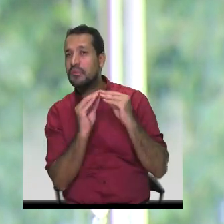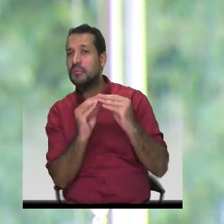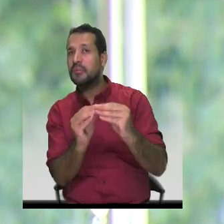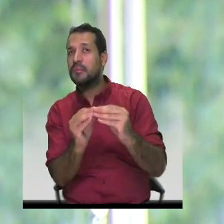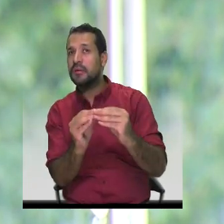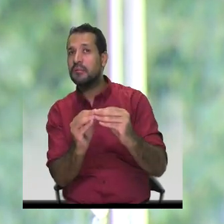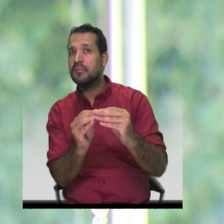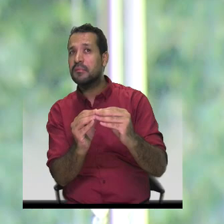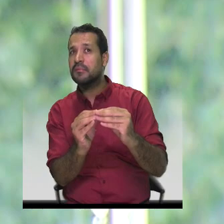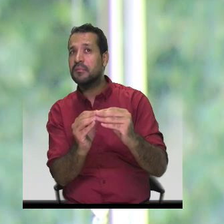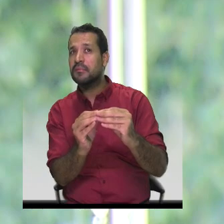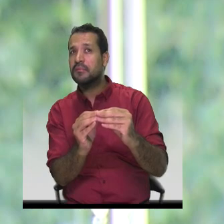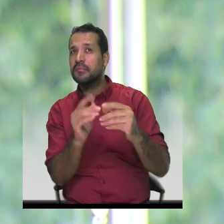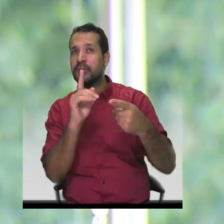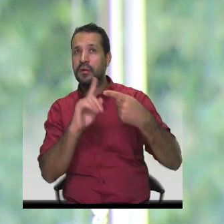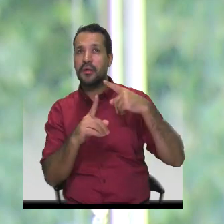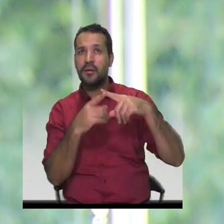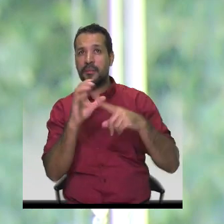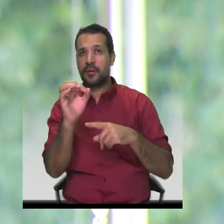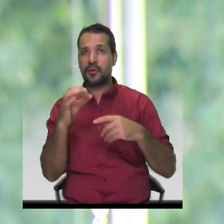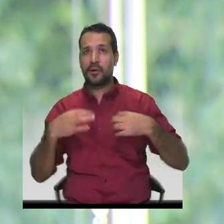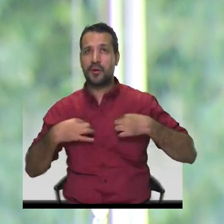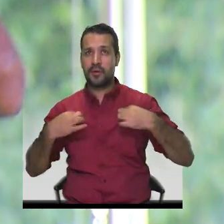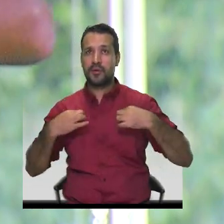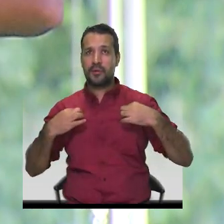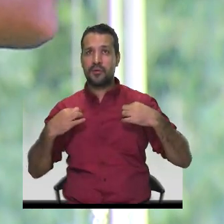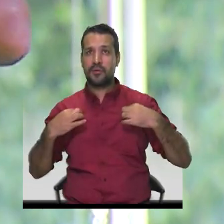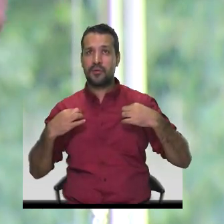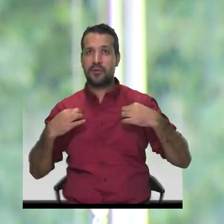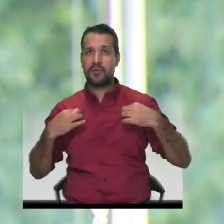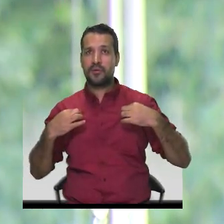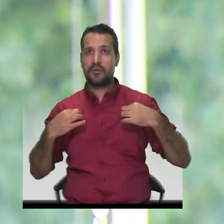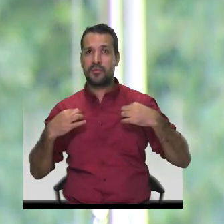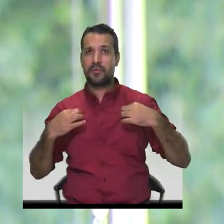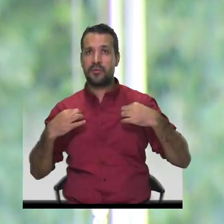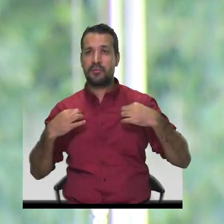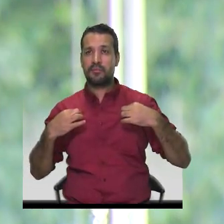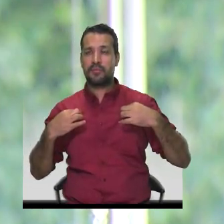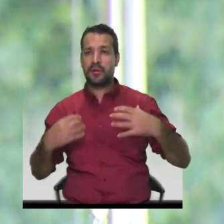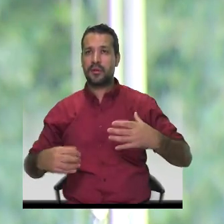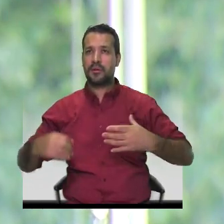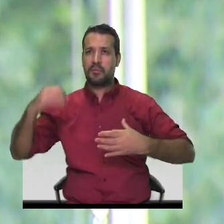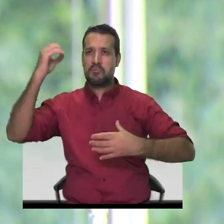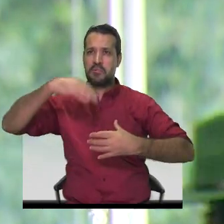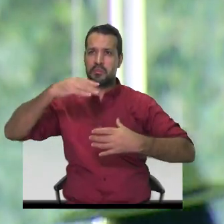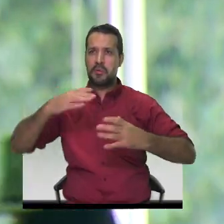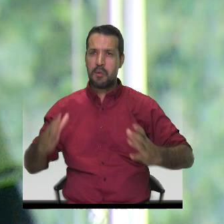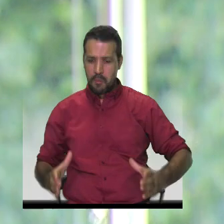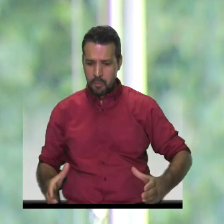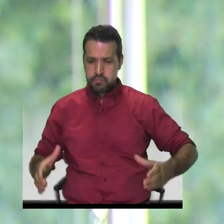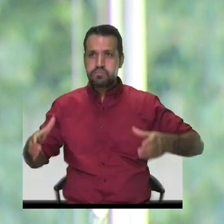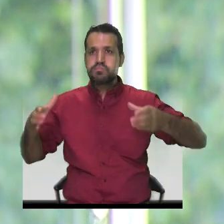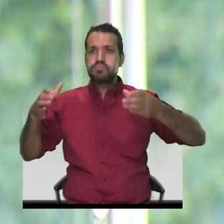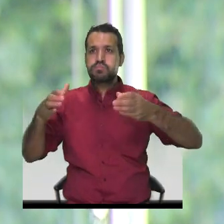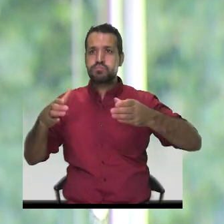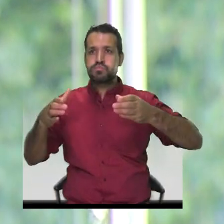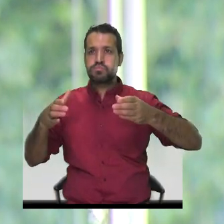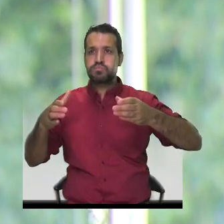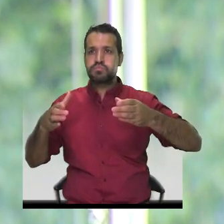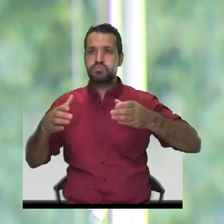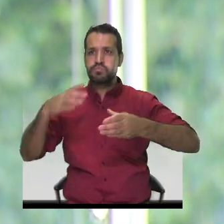sé. Tengo un amigo que utiliza toda su ropa para llenar en su casa y se hace cargo de